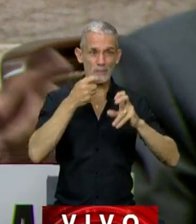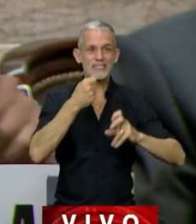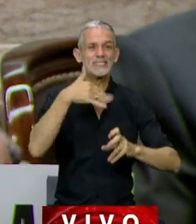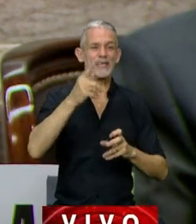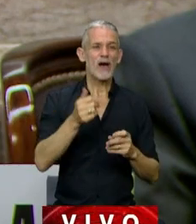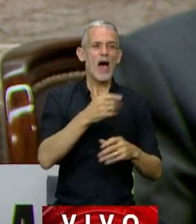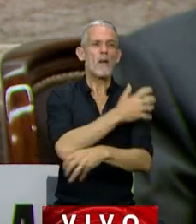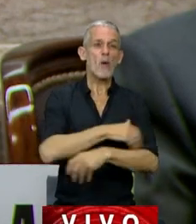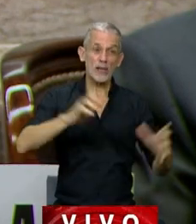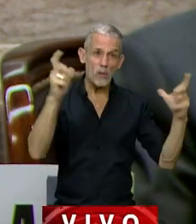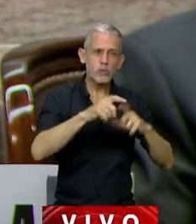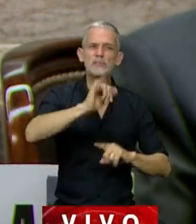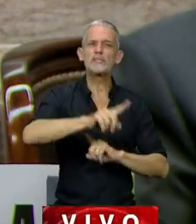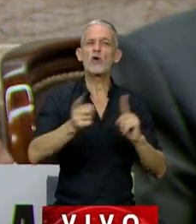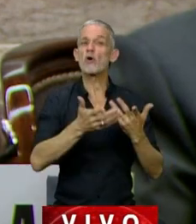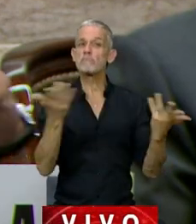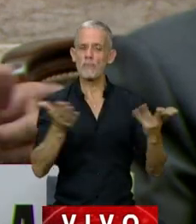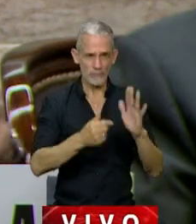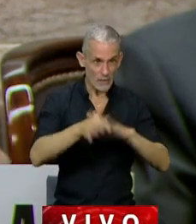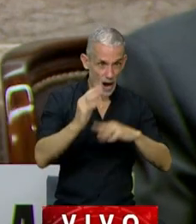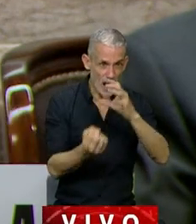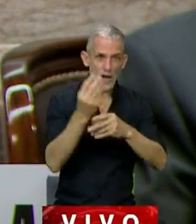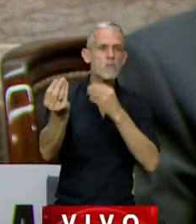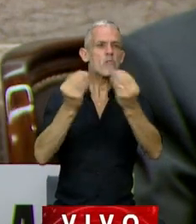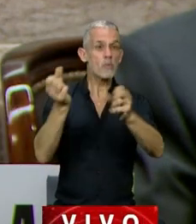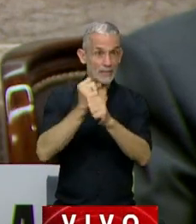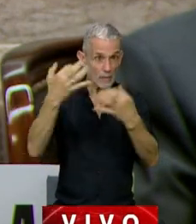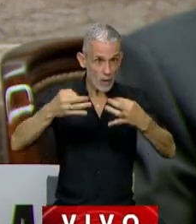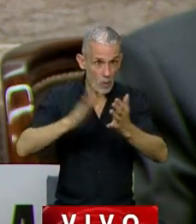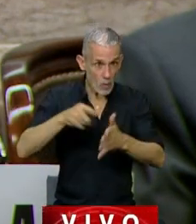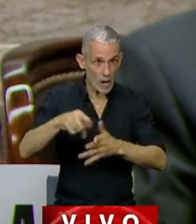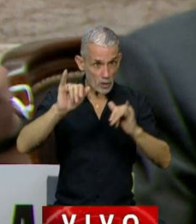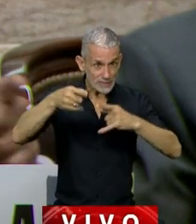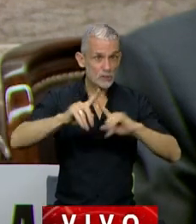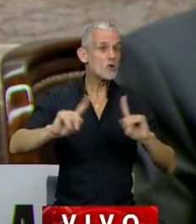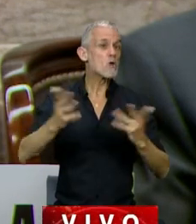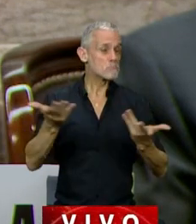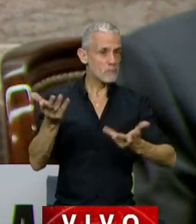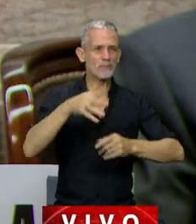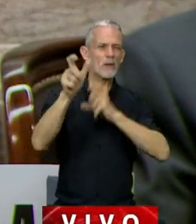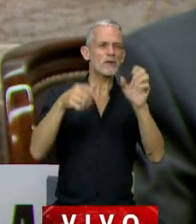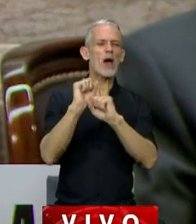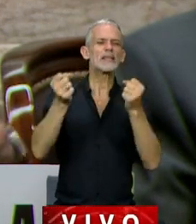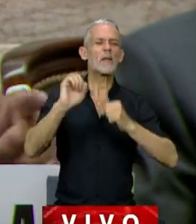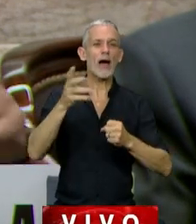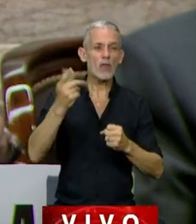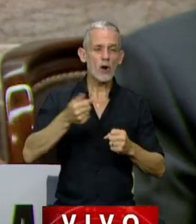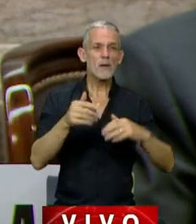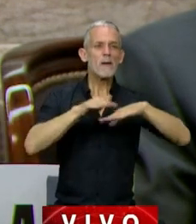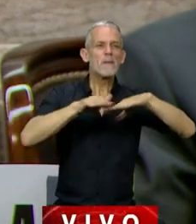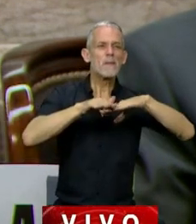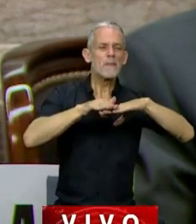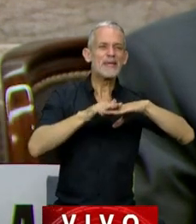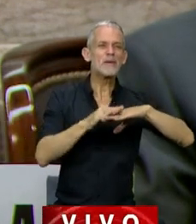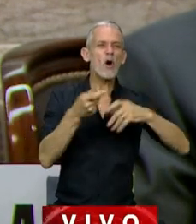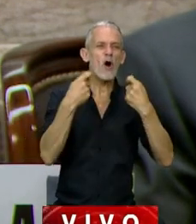reducir la pobreza, si se va a crear fuentes genuinas de trabajo, si los trabajadores van a cubrir el costo de la canasta